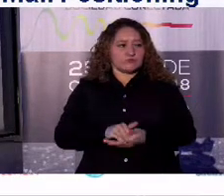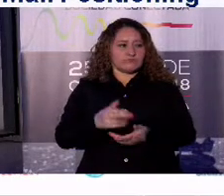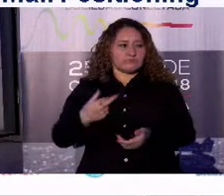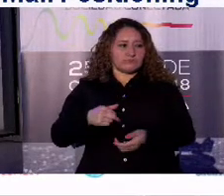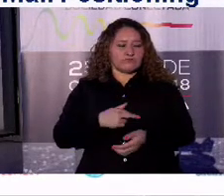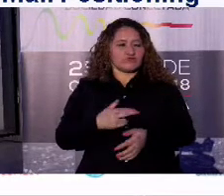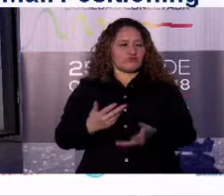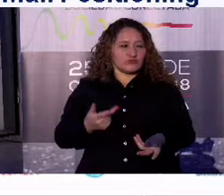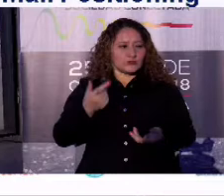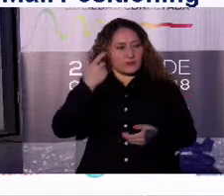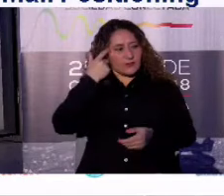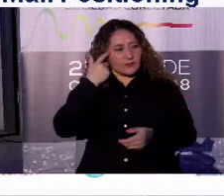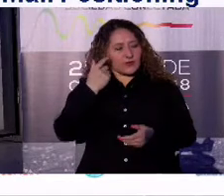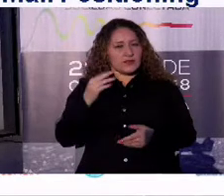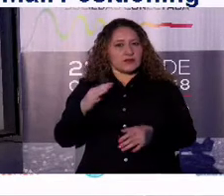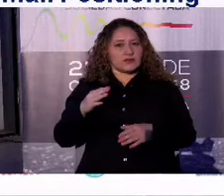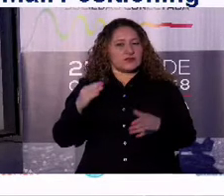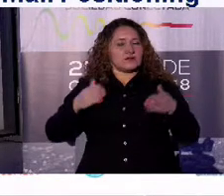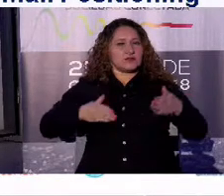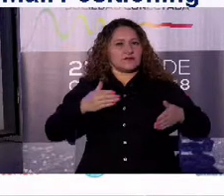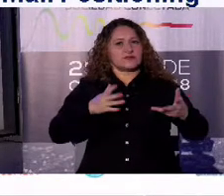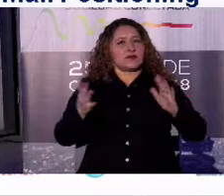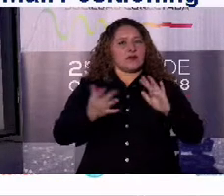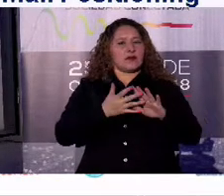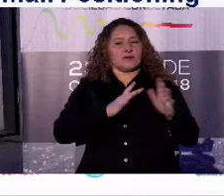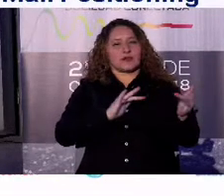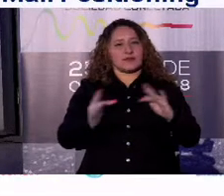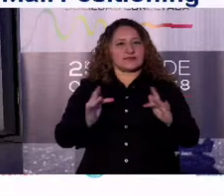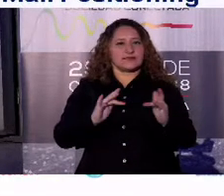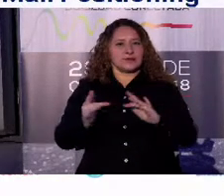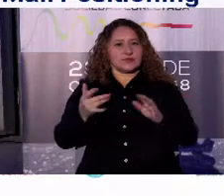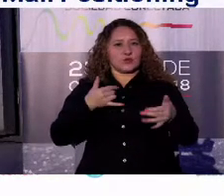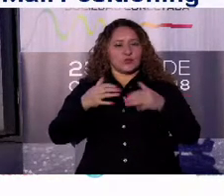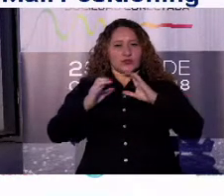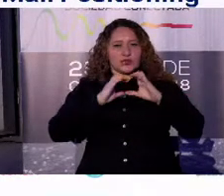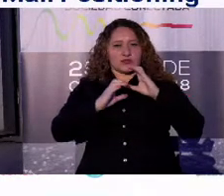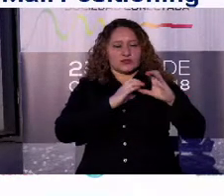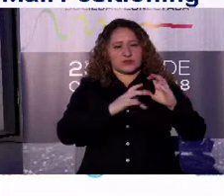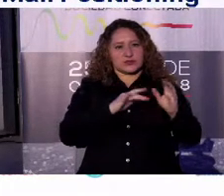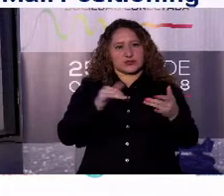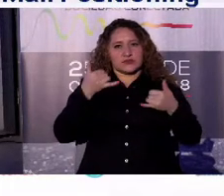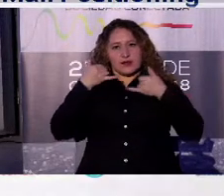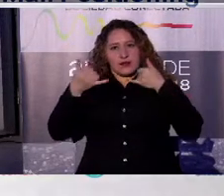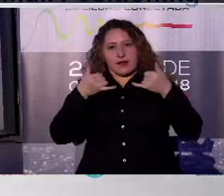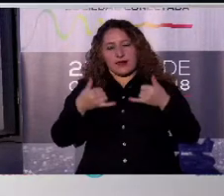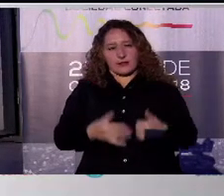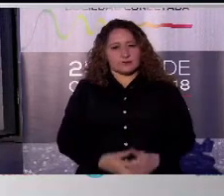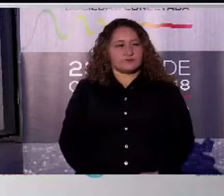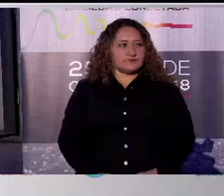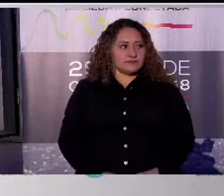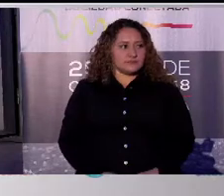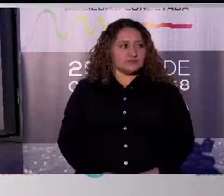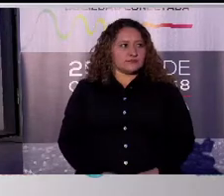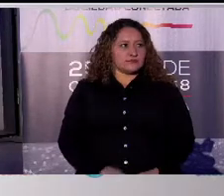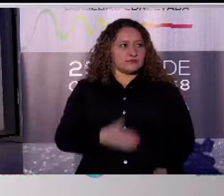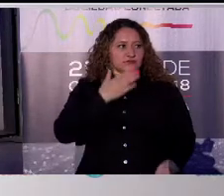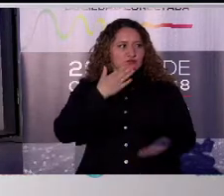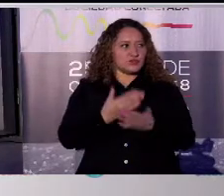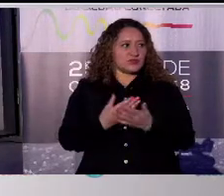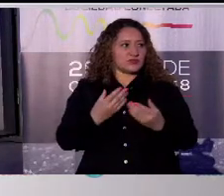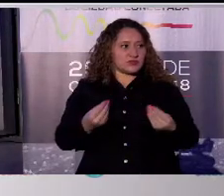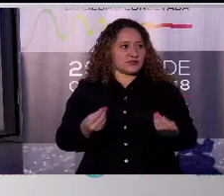nosotros inteligencia artificial aplicada hacia redes de comunicaciones, en este caso redes móviles. Bueno, muchas gracias,